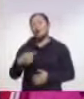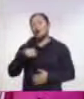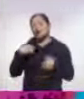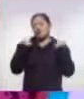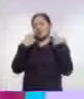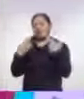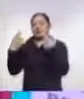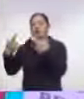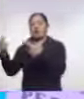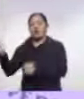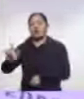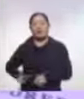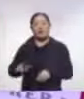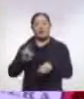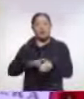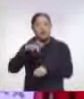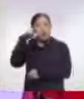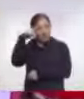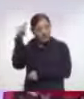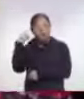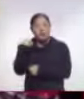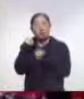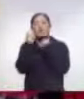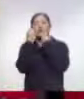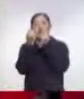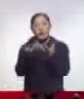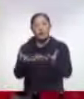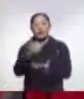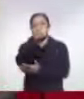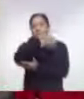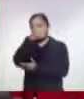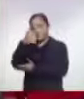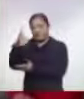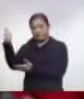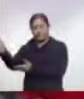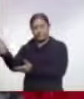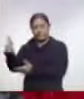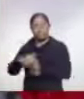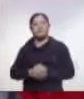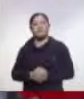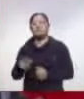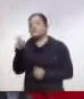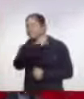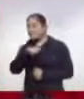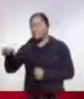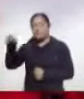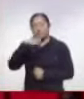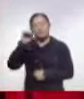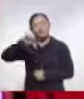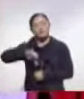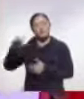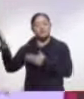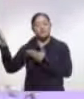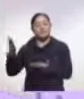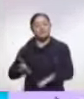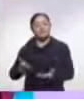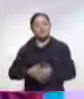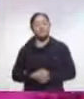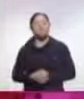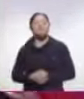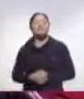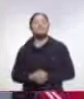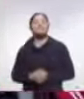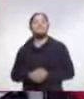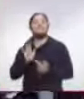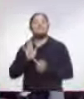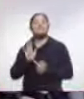regalo que el gobernador manda para todos y para cada uno de estos pequeñitos que hoy nos acompañan aquí. Les voy a